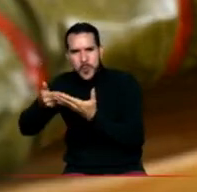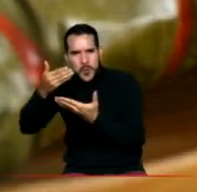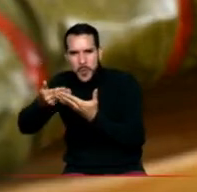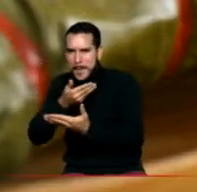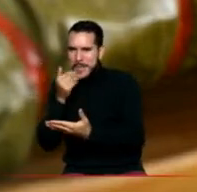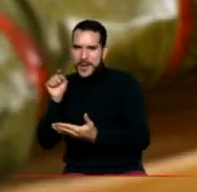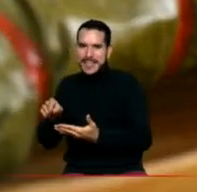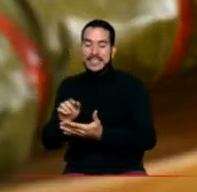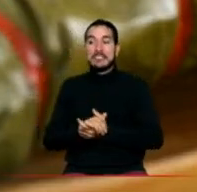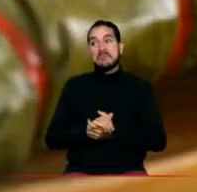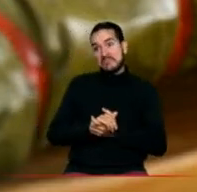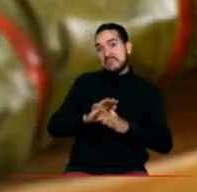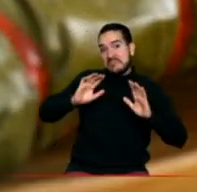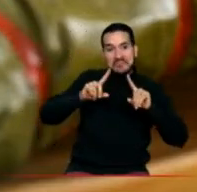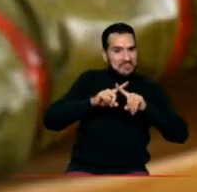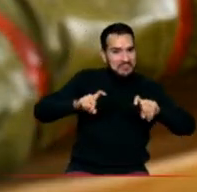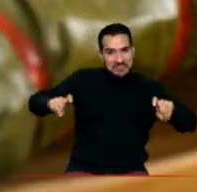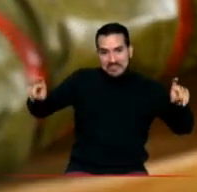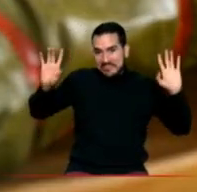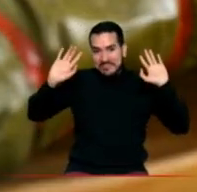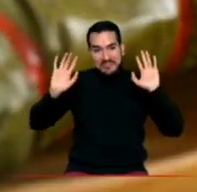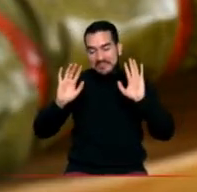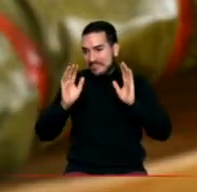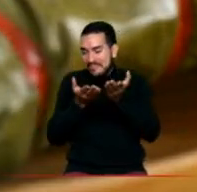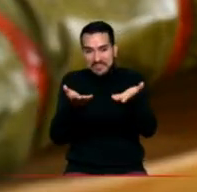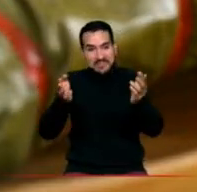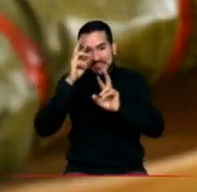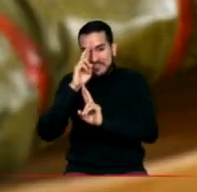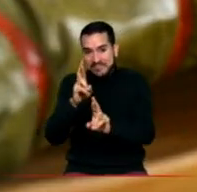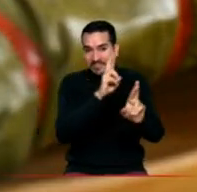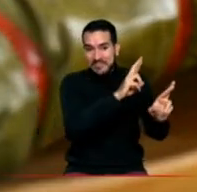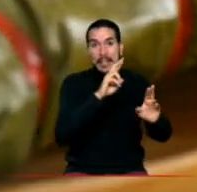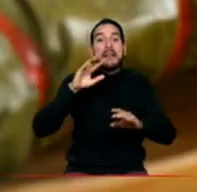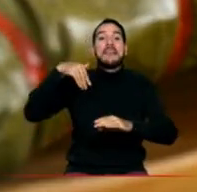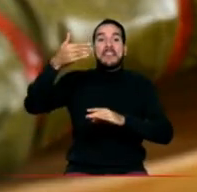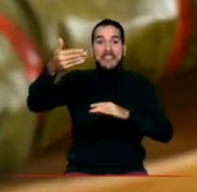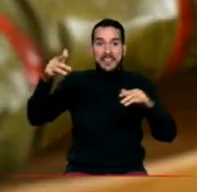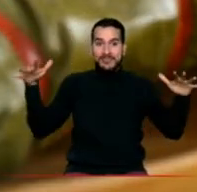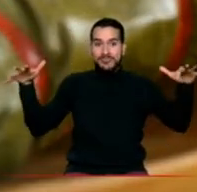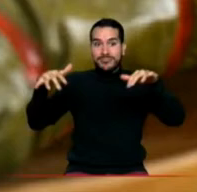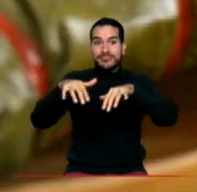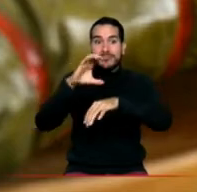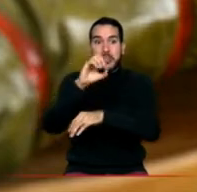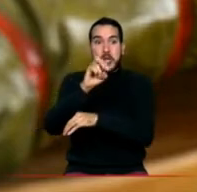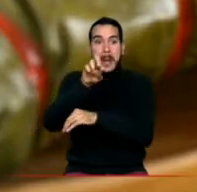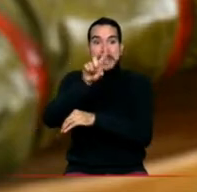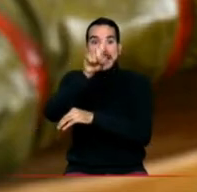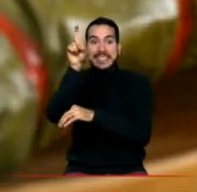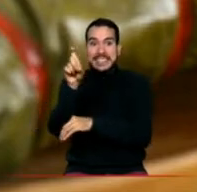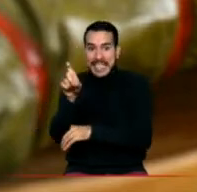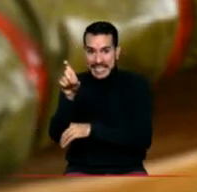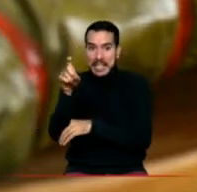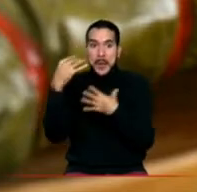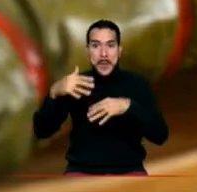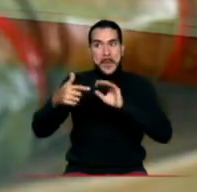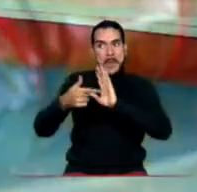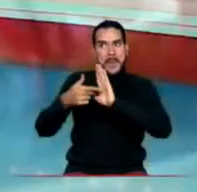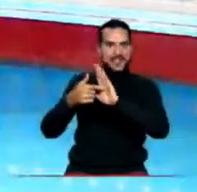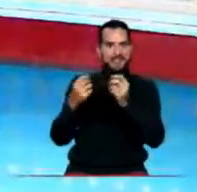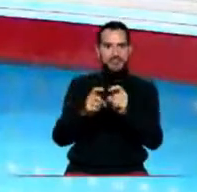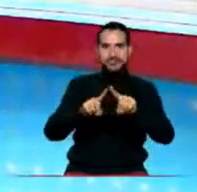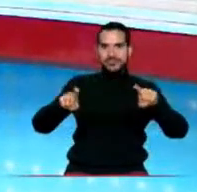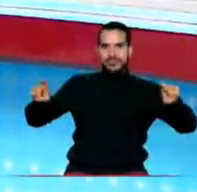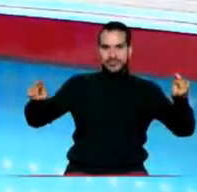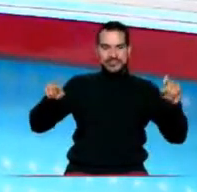nos preparemos como anfitriones de la COP16, fortaleciendo nuestro departamento del Valle del Cauca. Así es, Gigi. Muchas gracias a